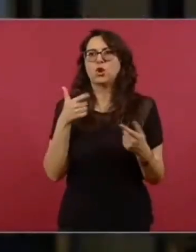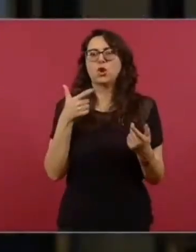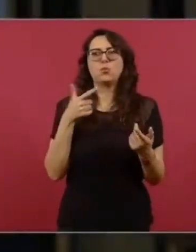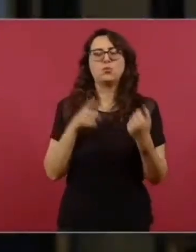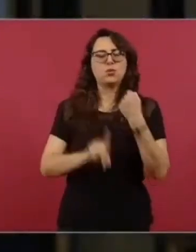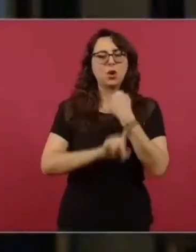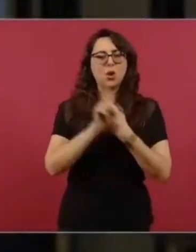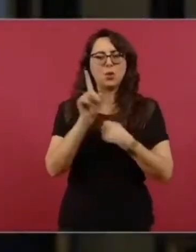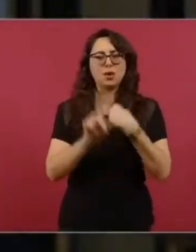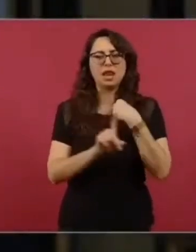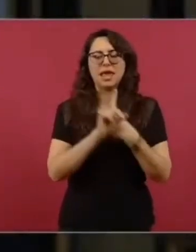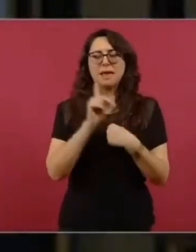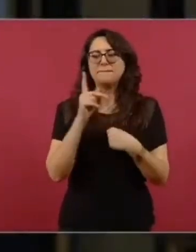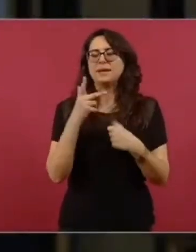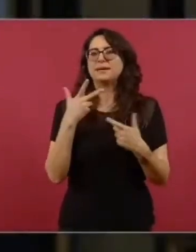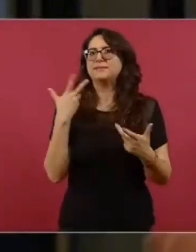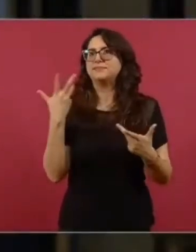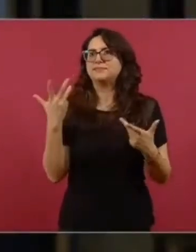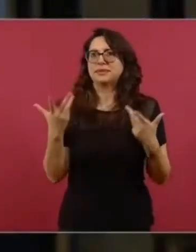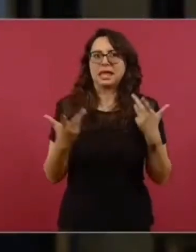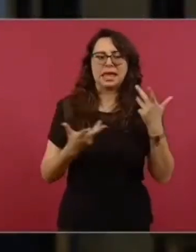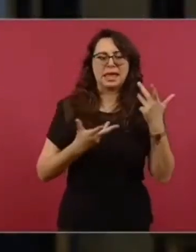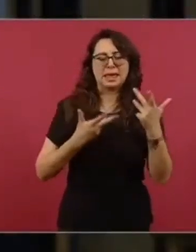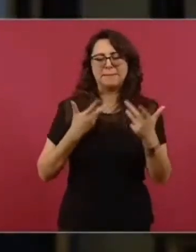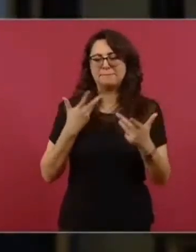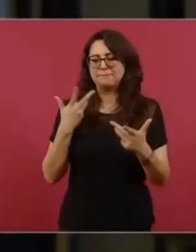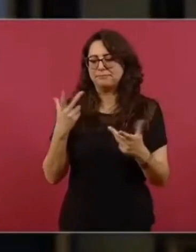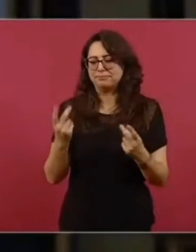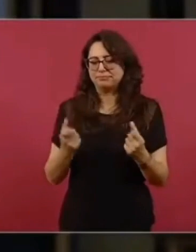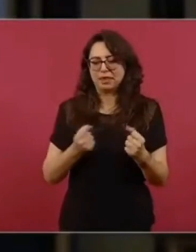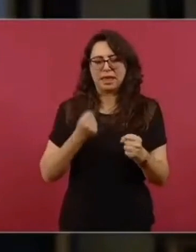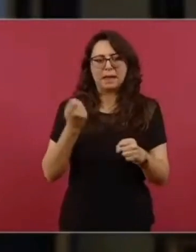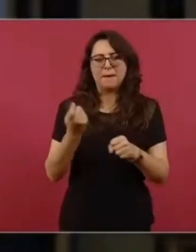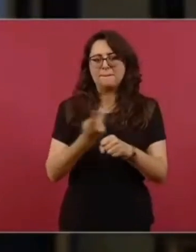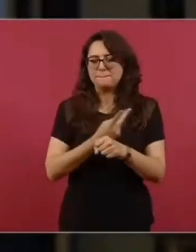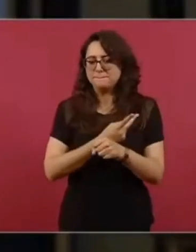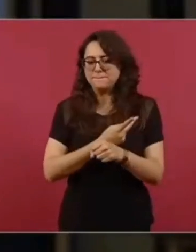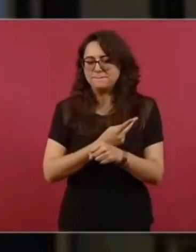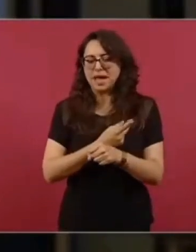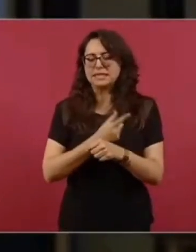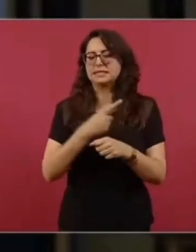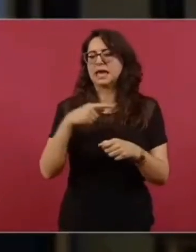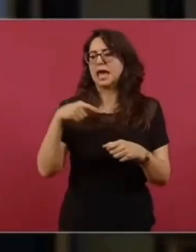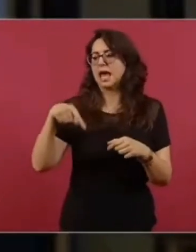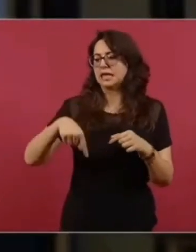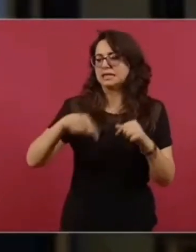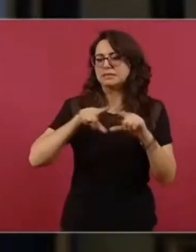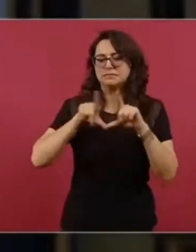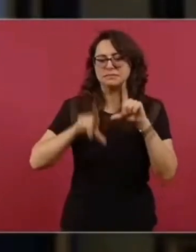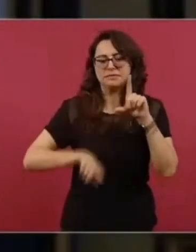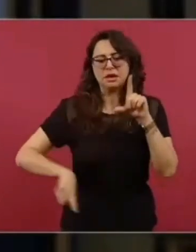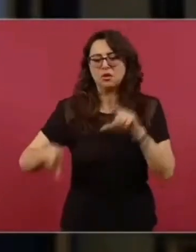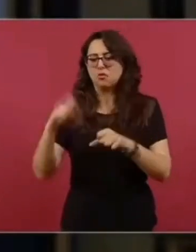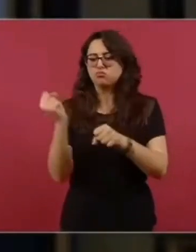O sea, al no tener posibilidad los mexicanos, porque los gobiernos neoliberales